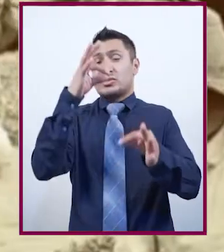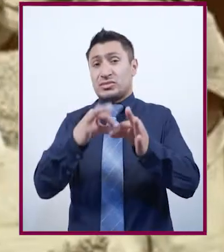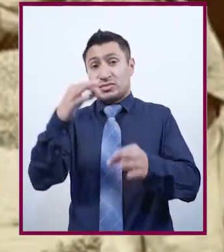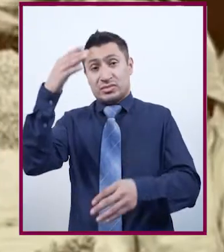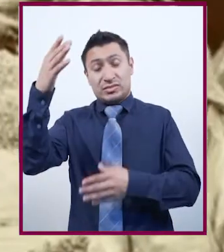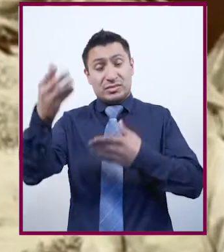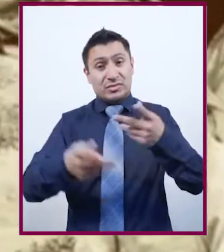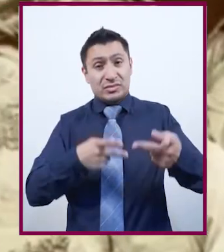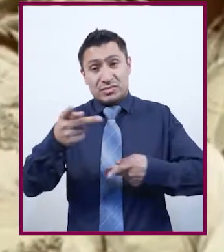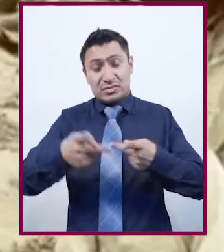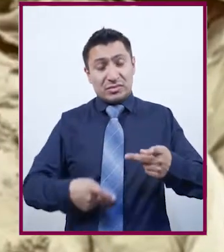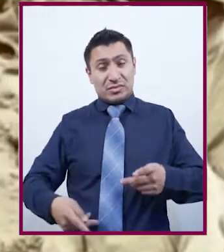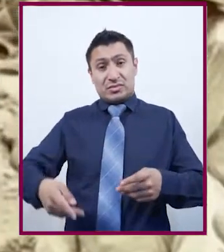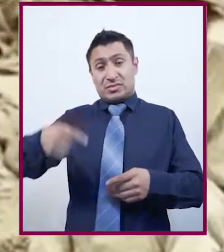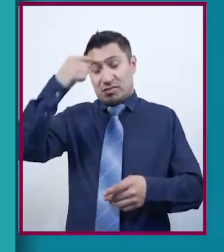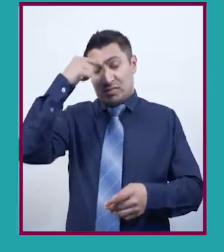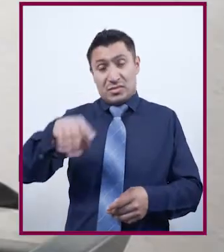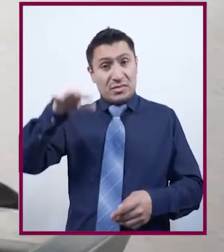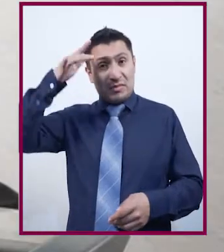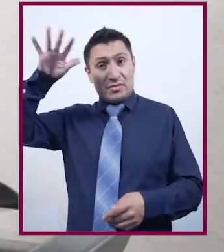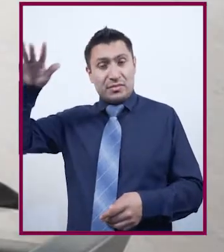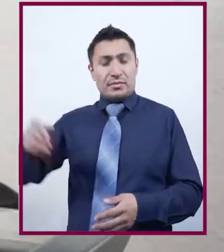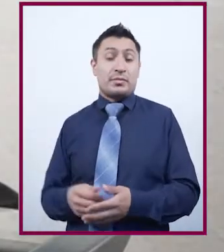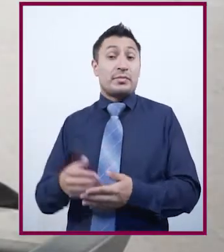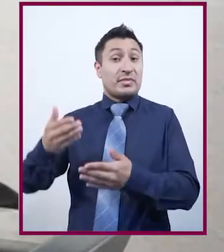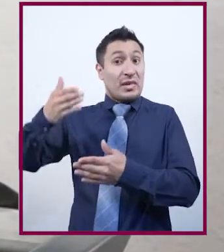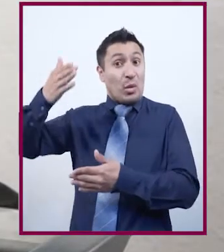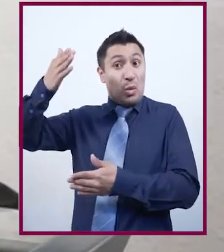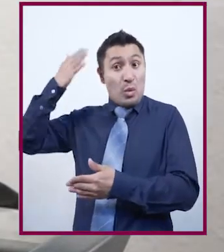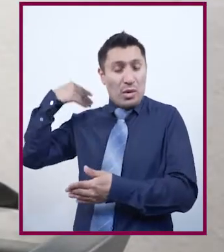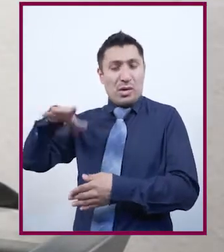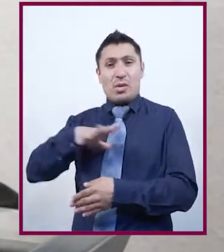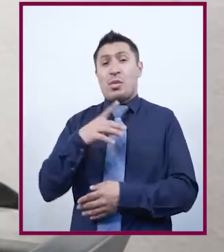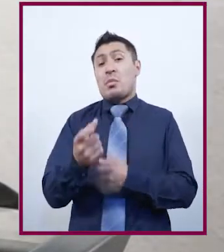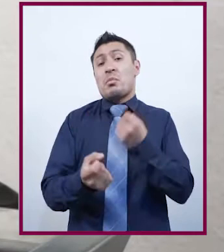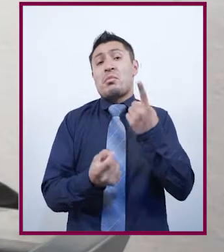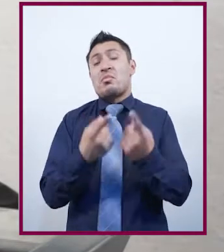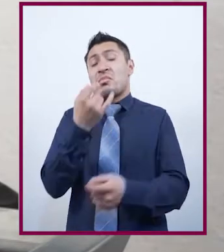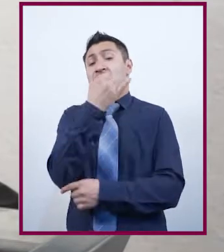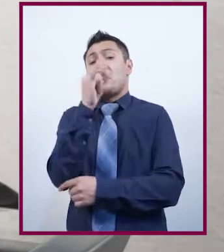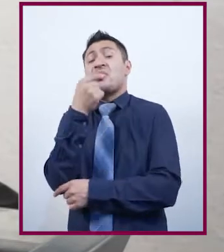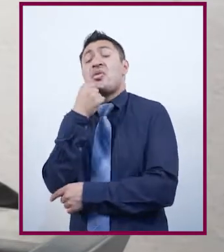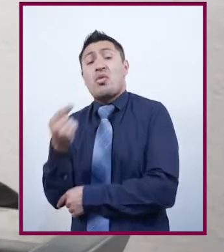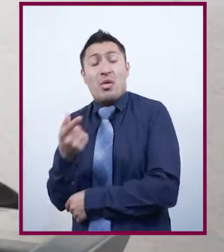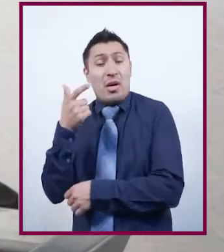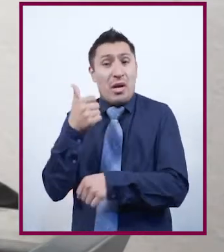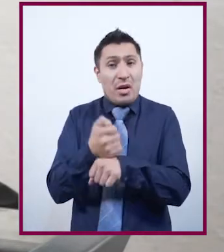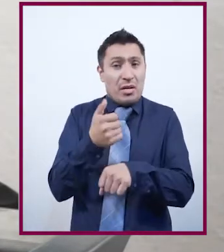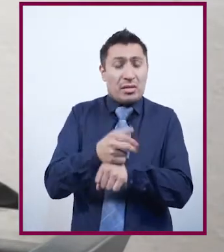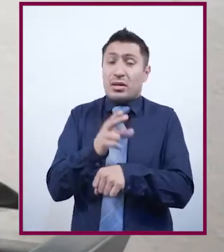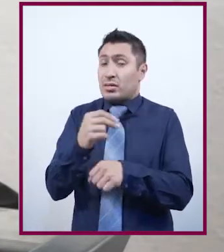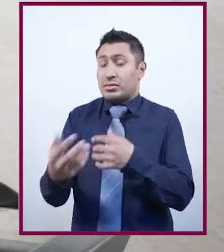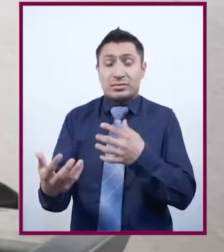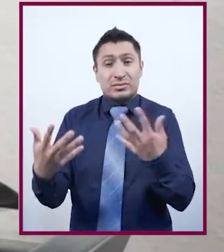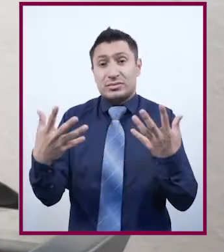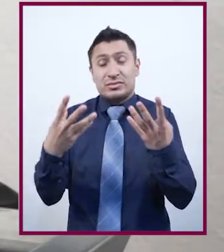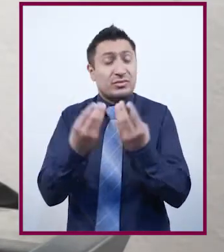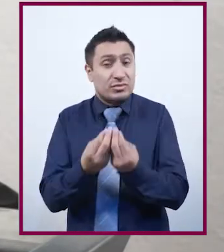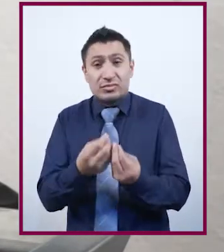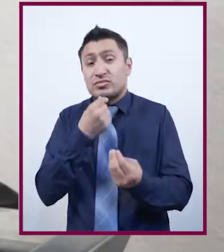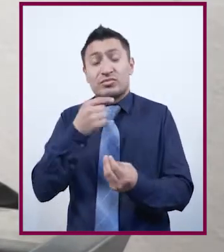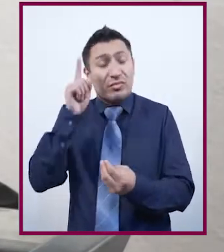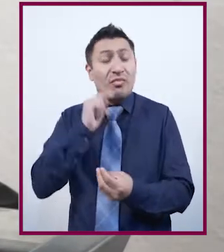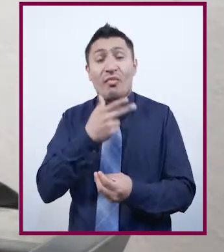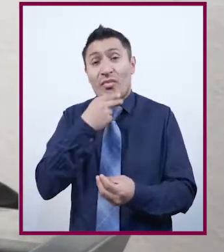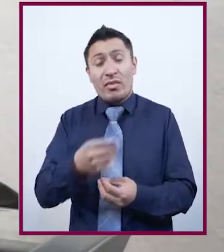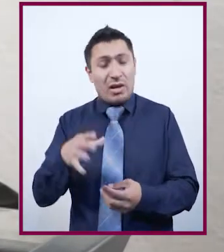de prepararse para la vida adulta. En aquel tiempo había muy pocos jardines de niños, las primarias no eran mixtas y